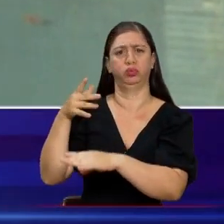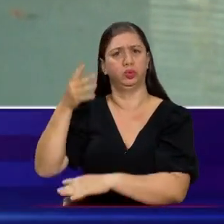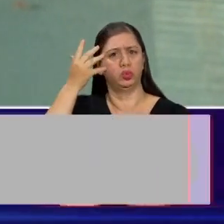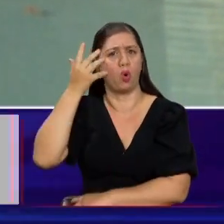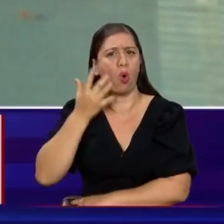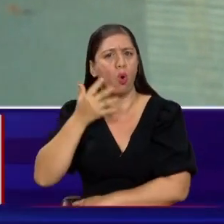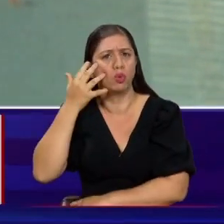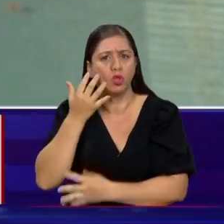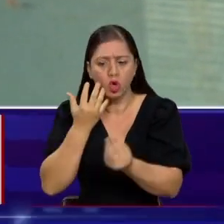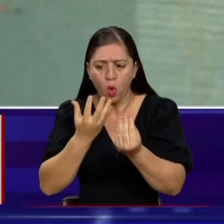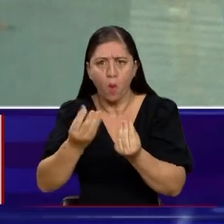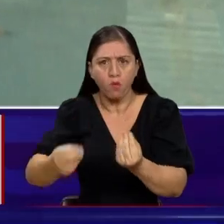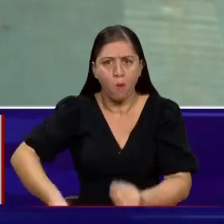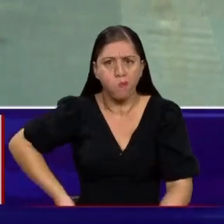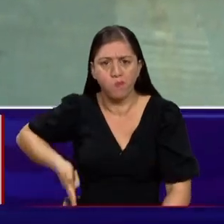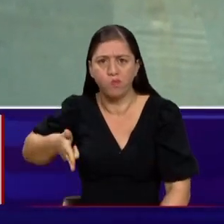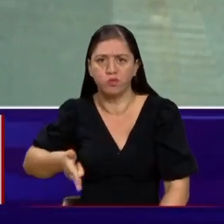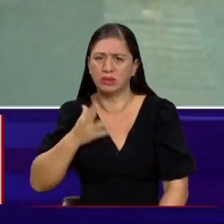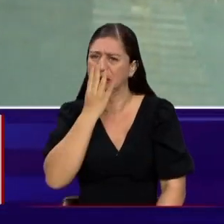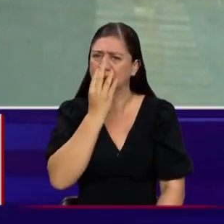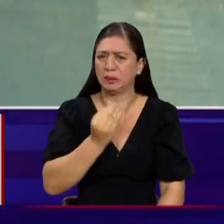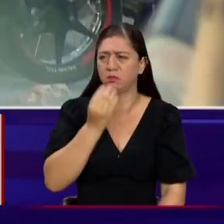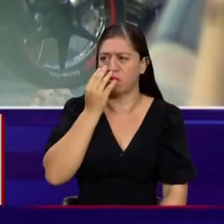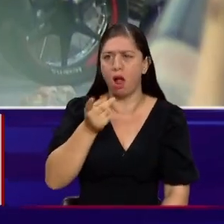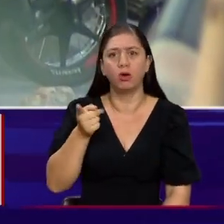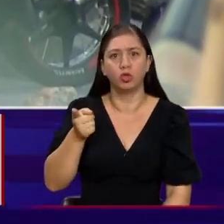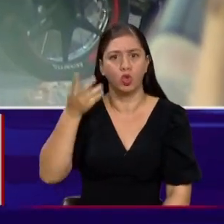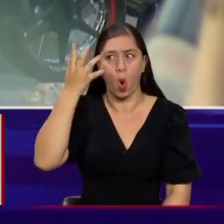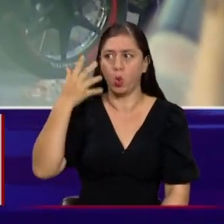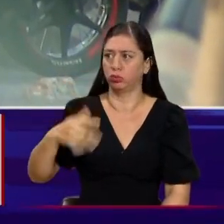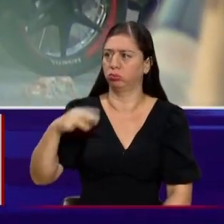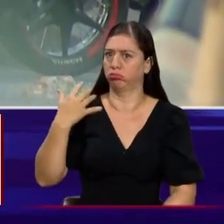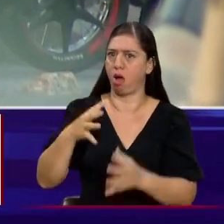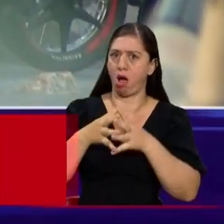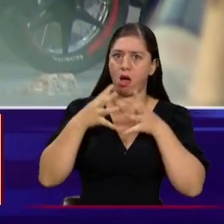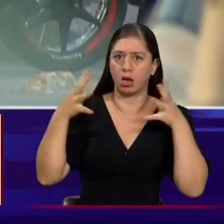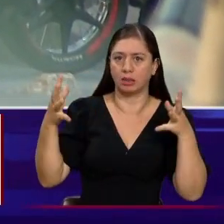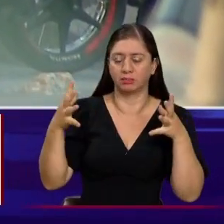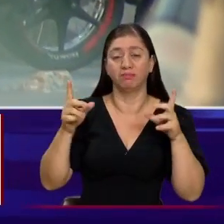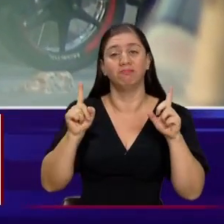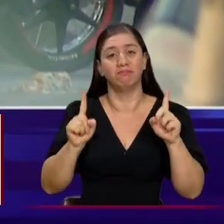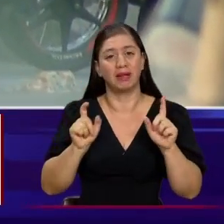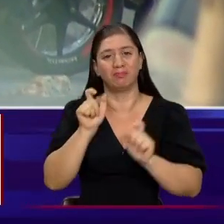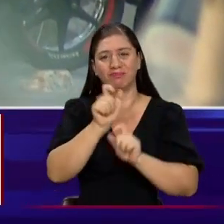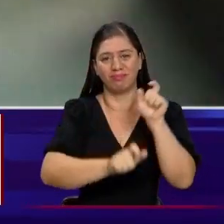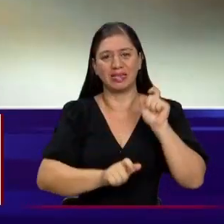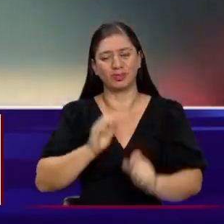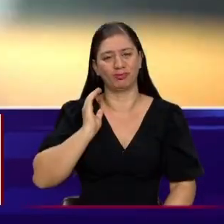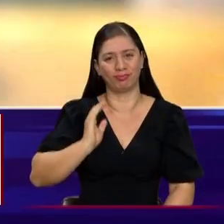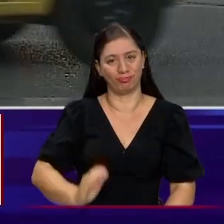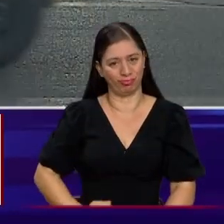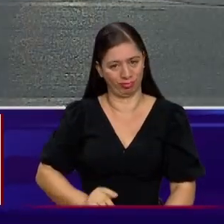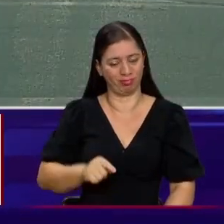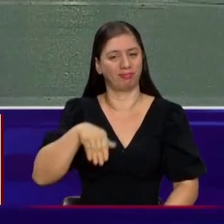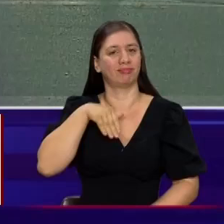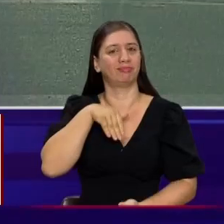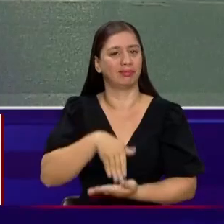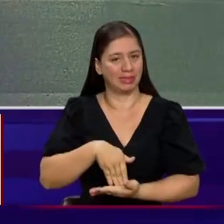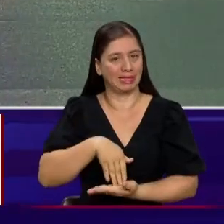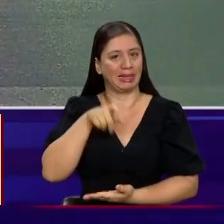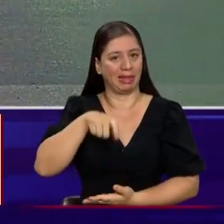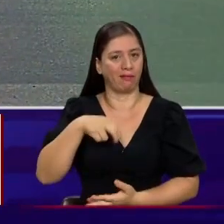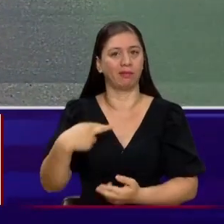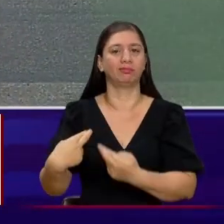días a grupos armados y delincuenciales es enorme. Sin embargo, como ciudadanos tenemos un papel fundamental